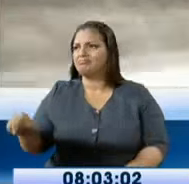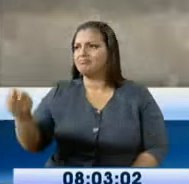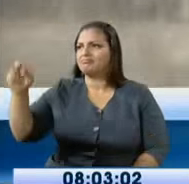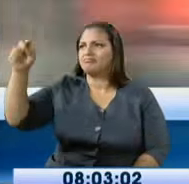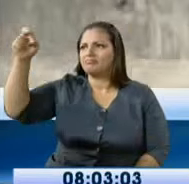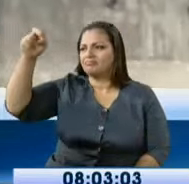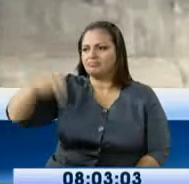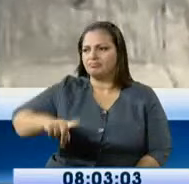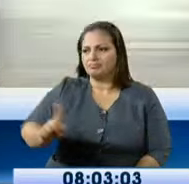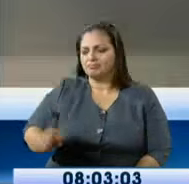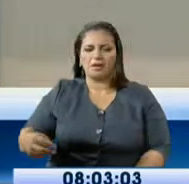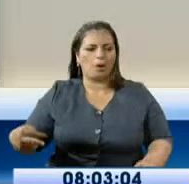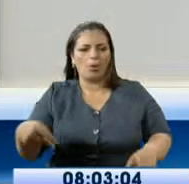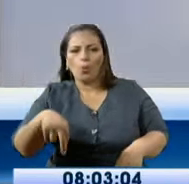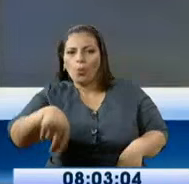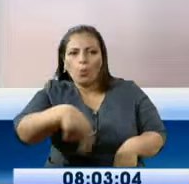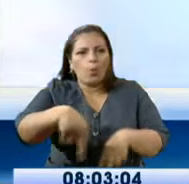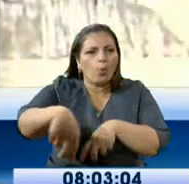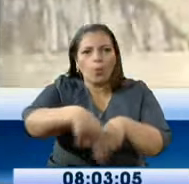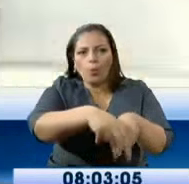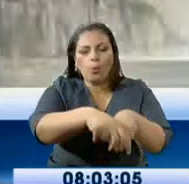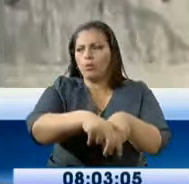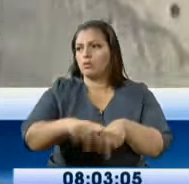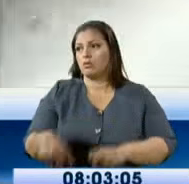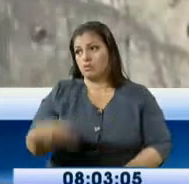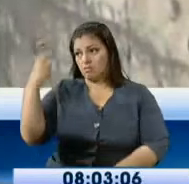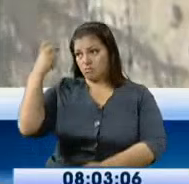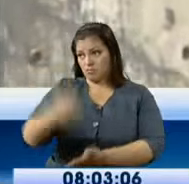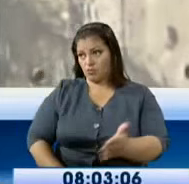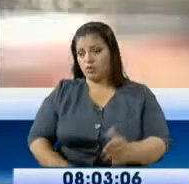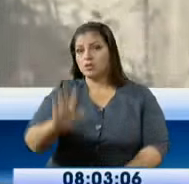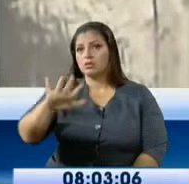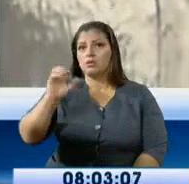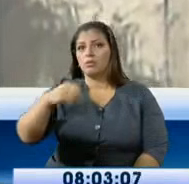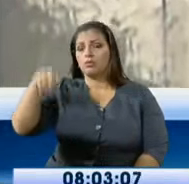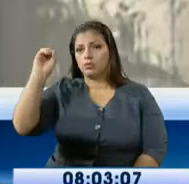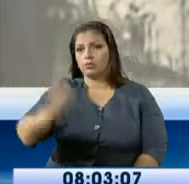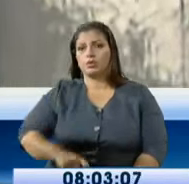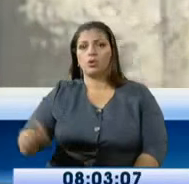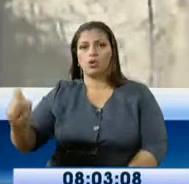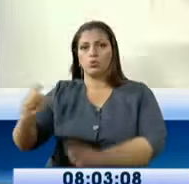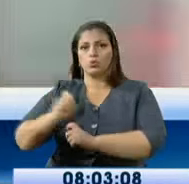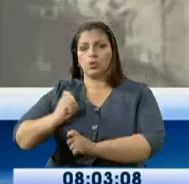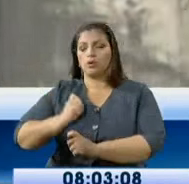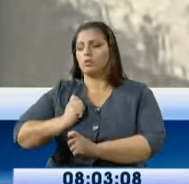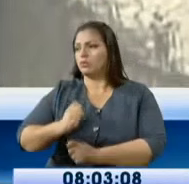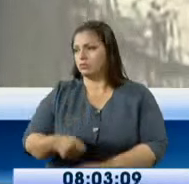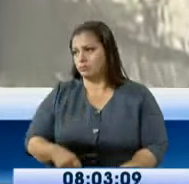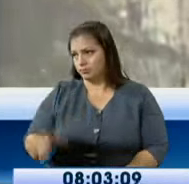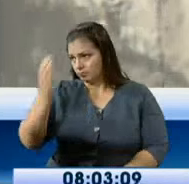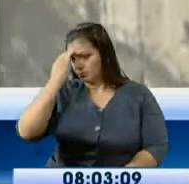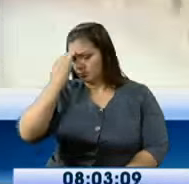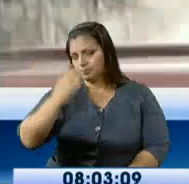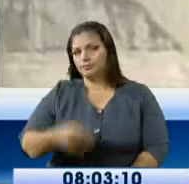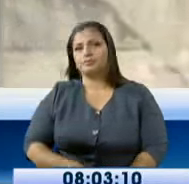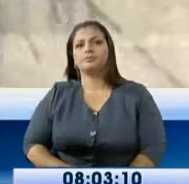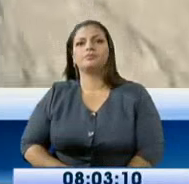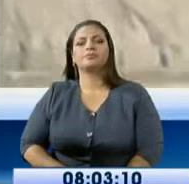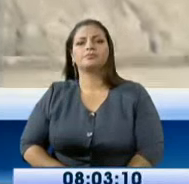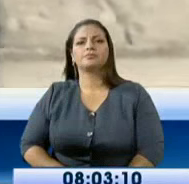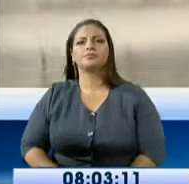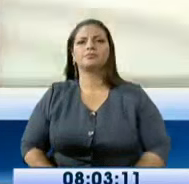están? Estoy hablando de las personas que reinciden y cruzan por debajo del paso peatonal. Yo veo que ustedes lo hacen por donde debe de ser, ¿no verdad? Sí,